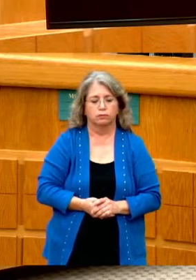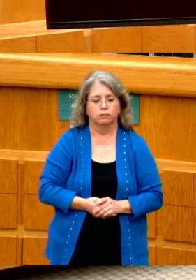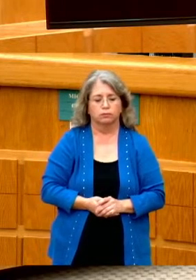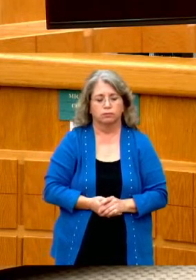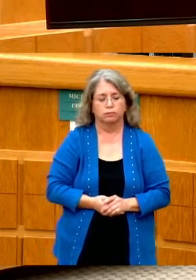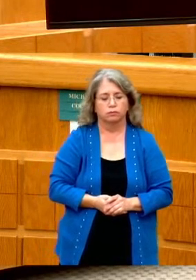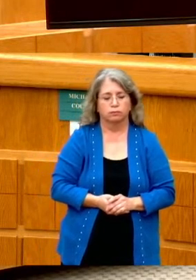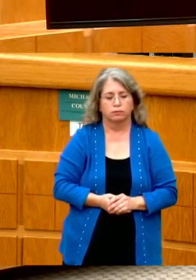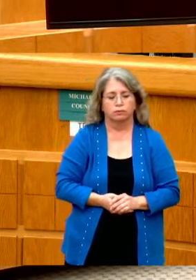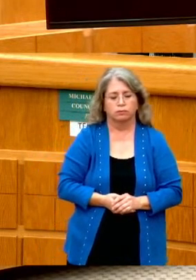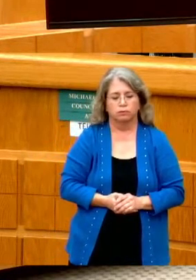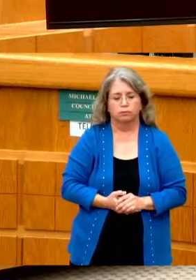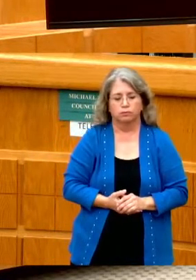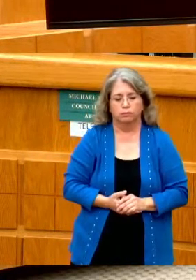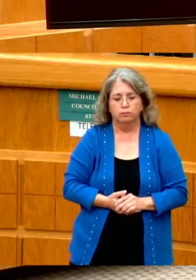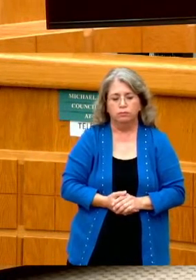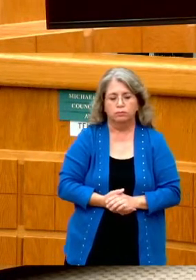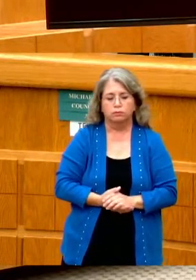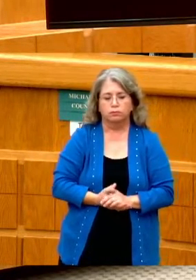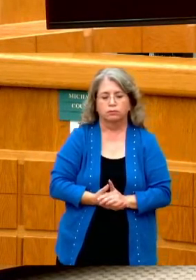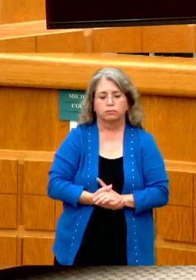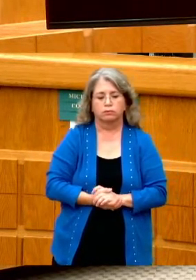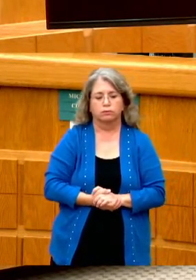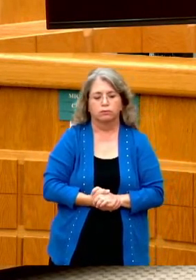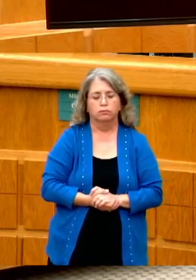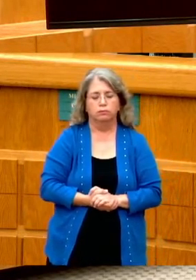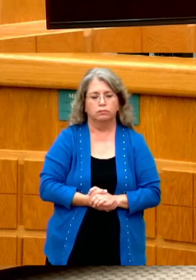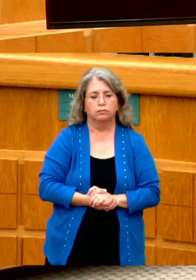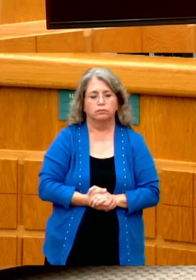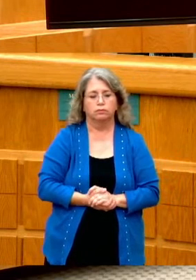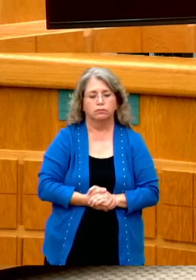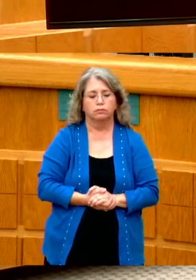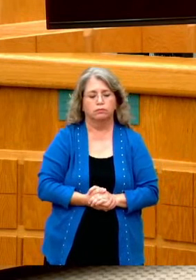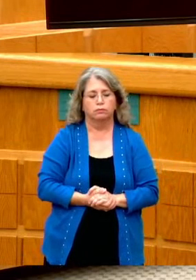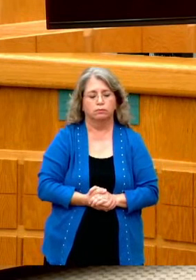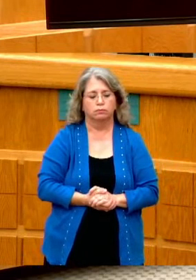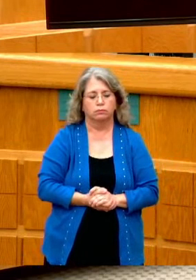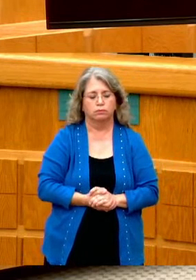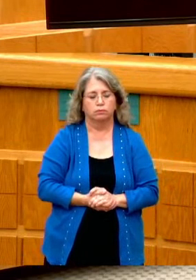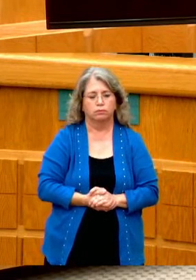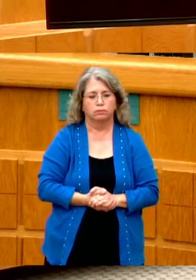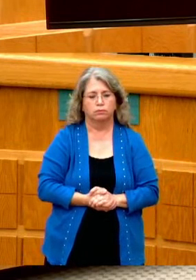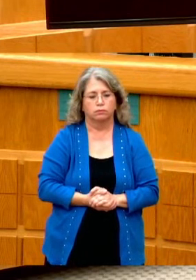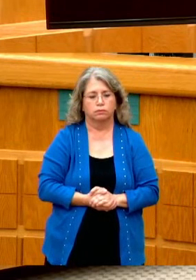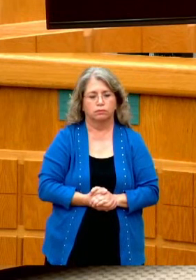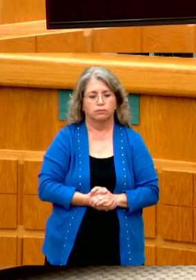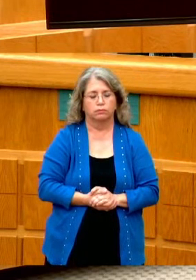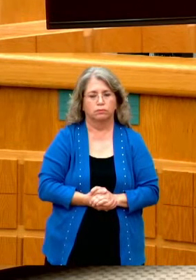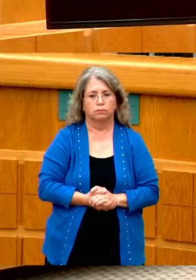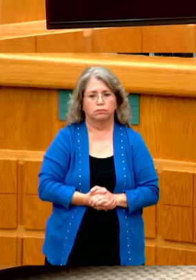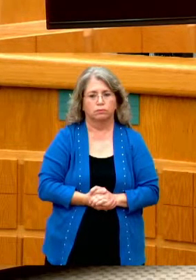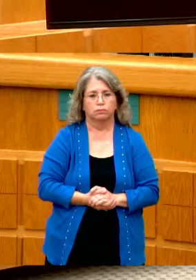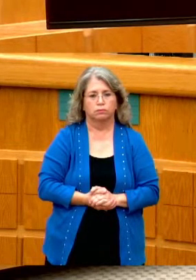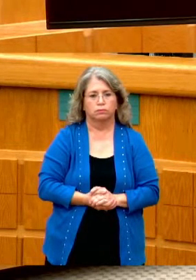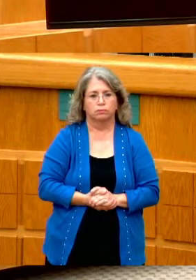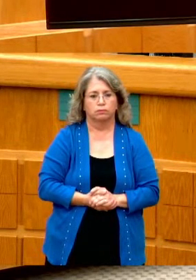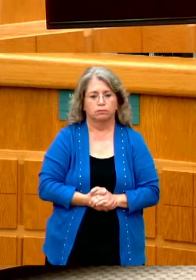vacunas. Si se nos acaban, puede optar por esperar hasta nuestra próxima clínica móvil o visitar a otros proveedores.